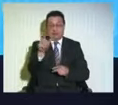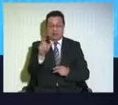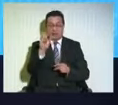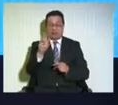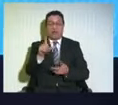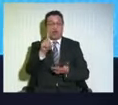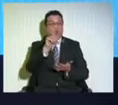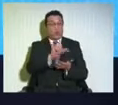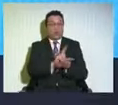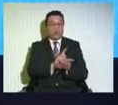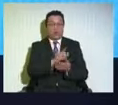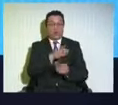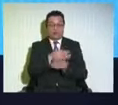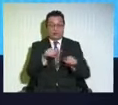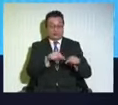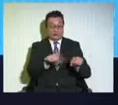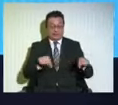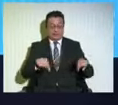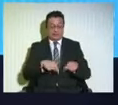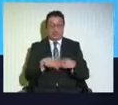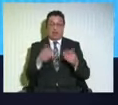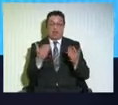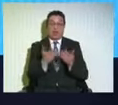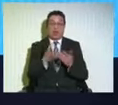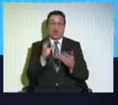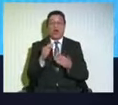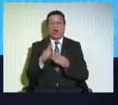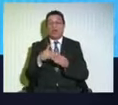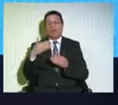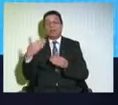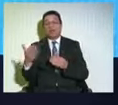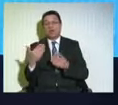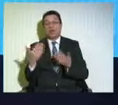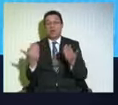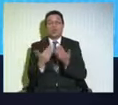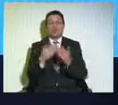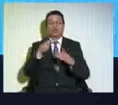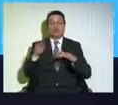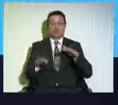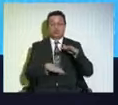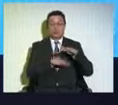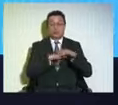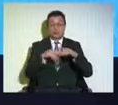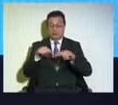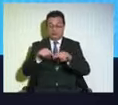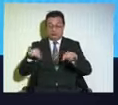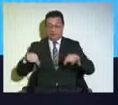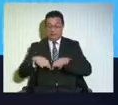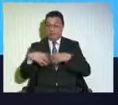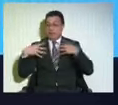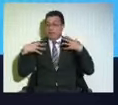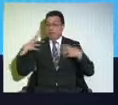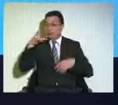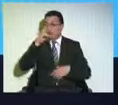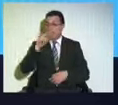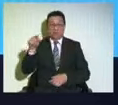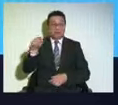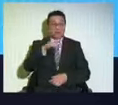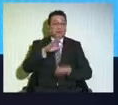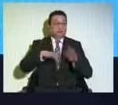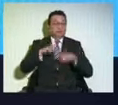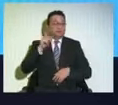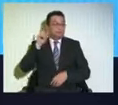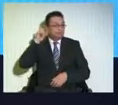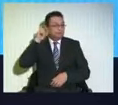espacio de sala de clase o después en un espacio de educación superior, en un salón grande como este, en que a lo mejor su audífono